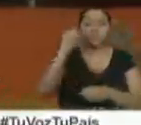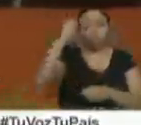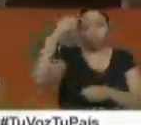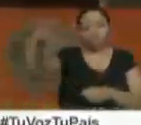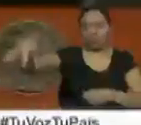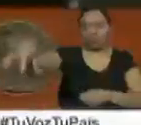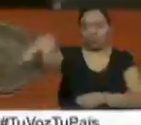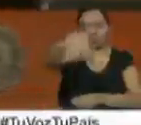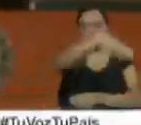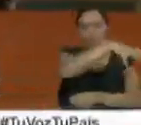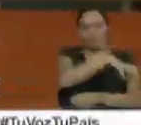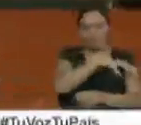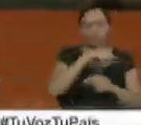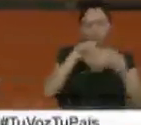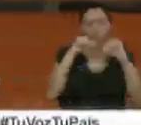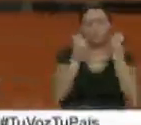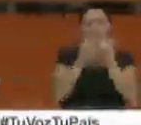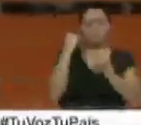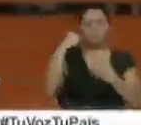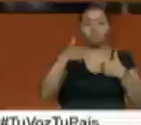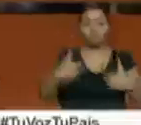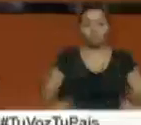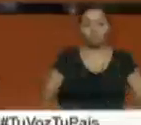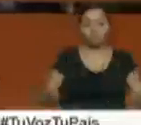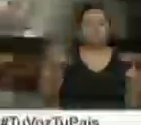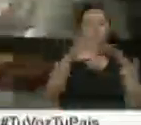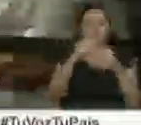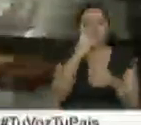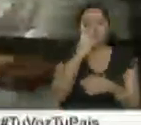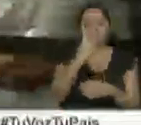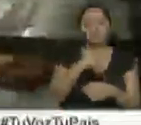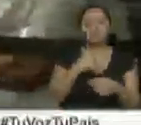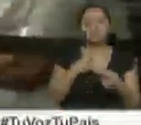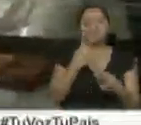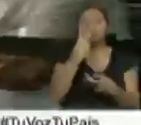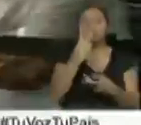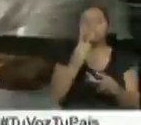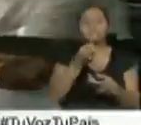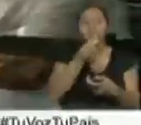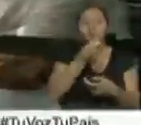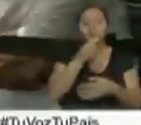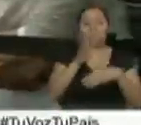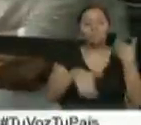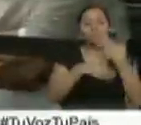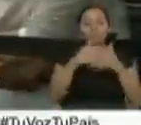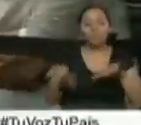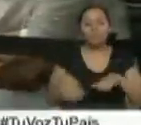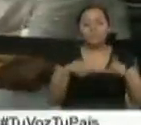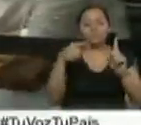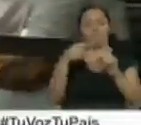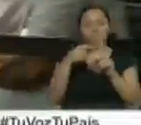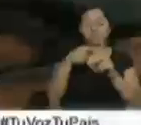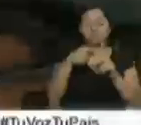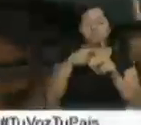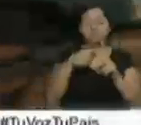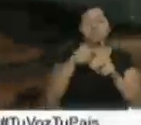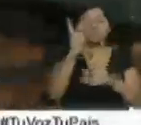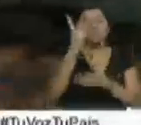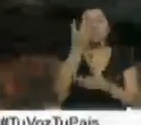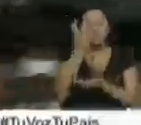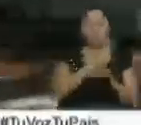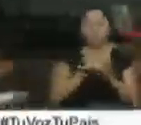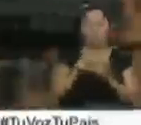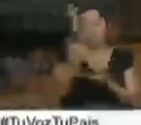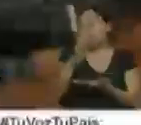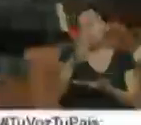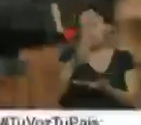de organizaciones de derechos humanos. Pidió guardar un minuto de silencio por el homicidio de periodistas y activistas. En las últimas 12 semanas,